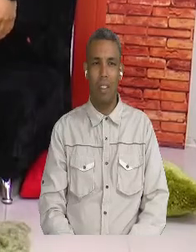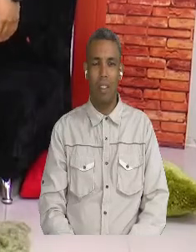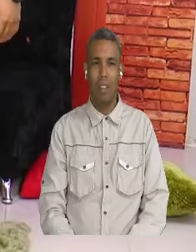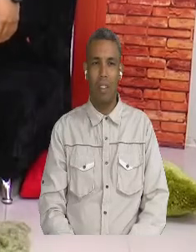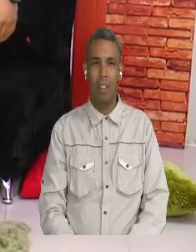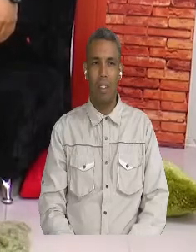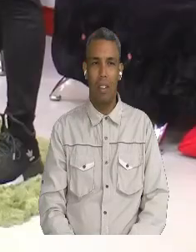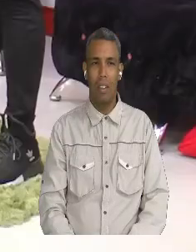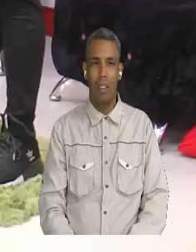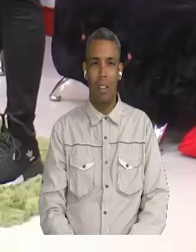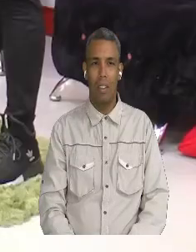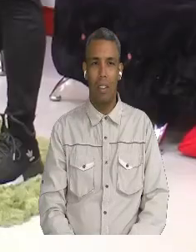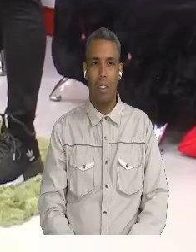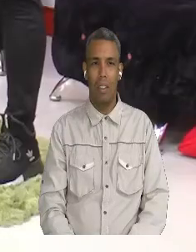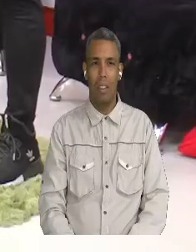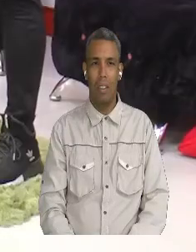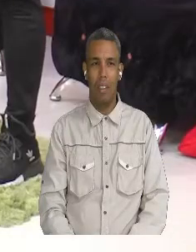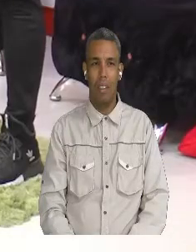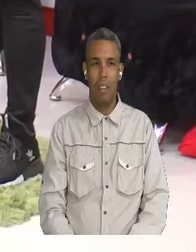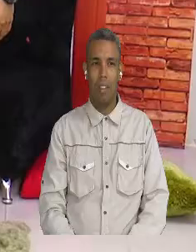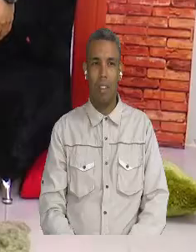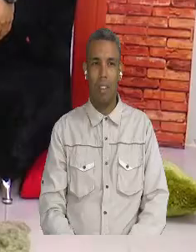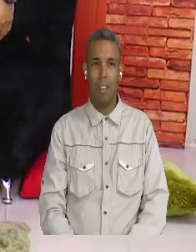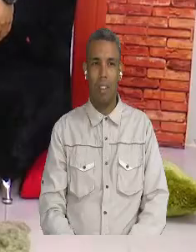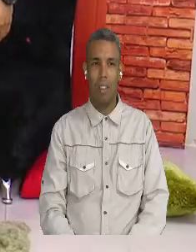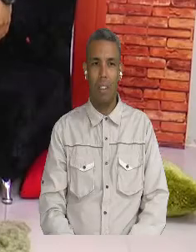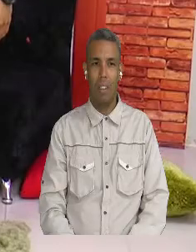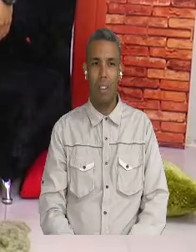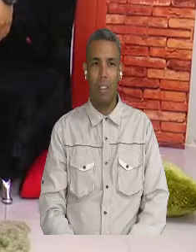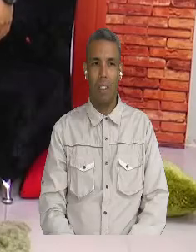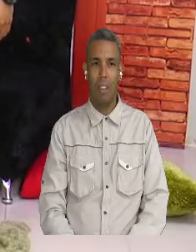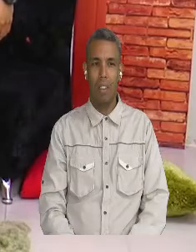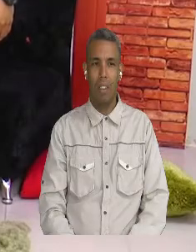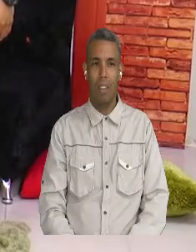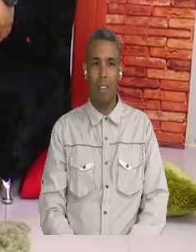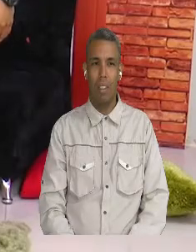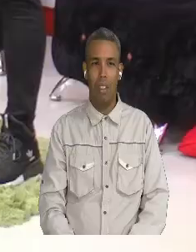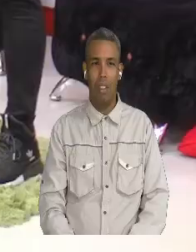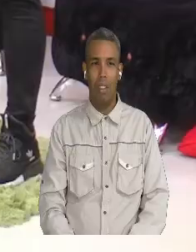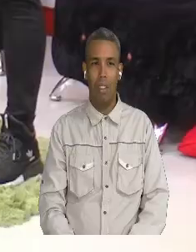Vamos. Arriba. 1, último.